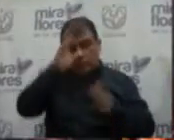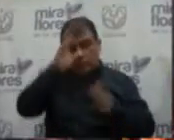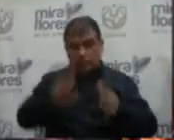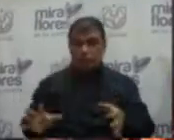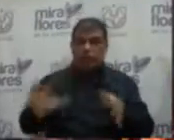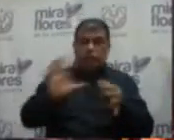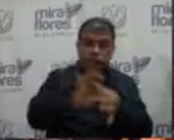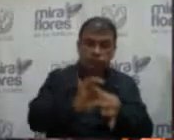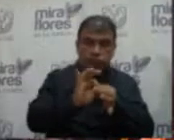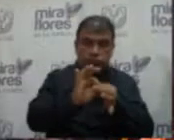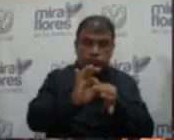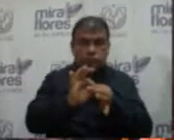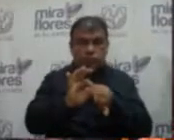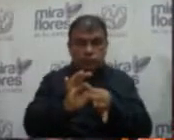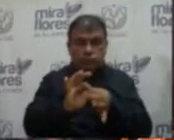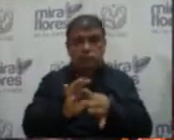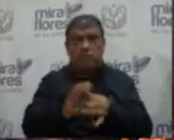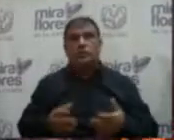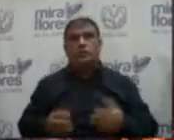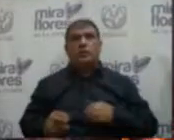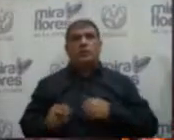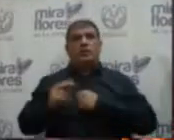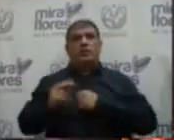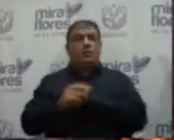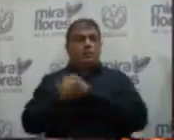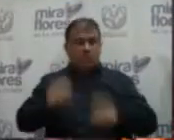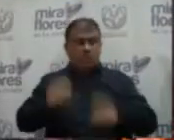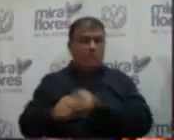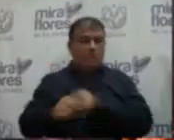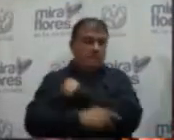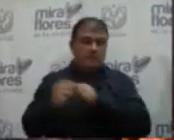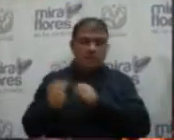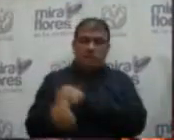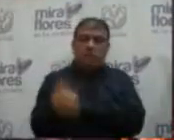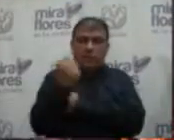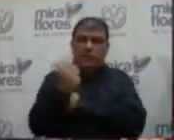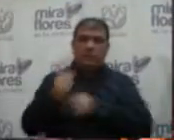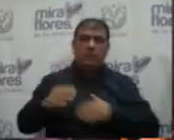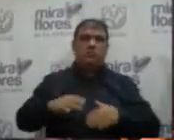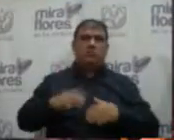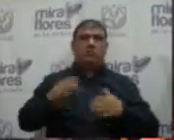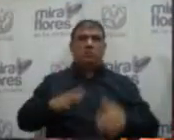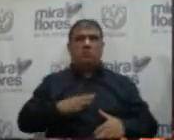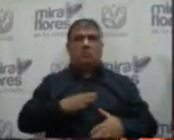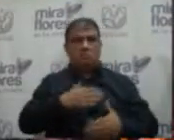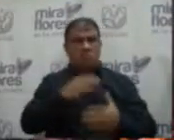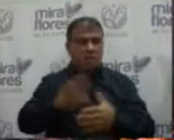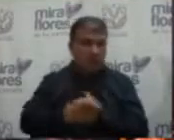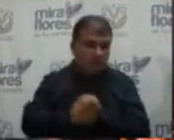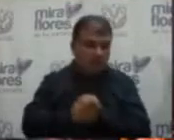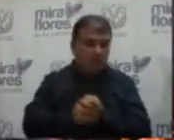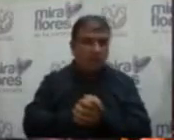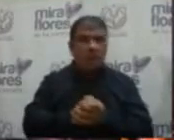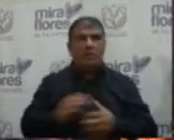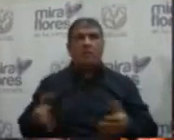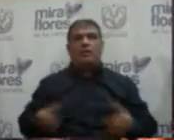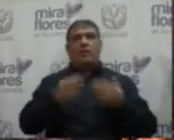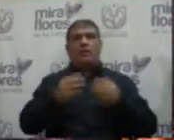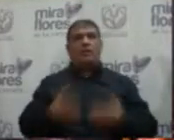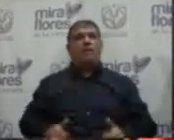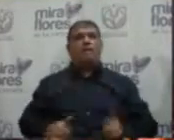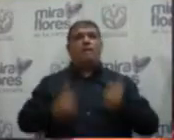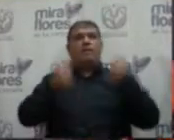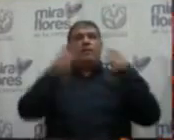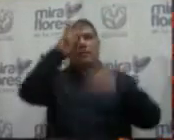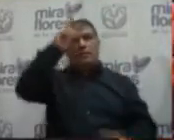unimos, seremos una nación mucho más fuerte, más fraterna, más reconciliada. ¡Que viva el Perú!